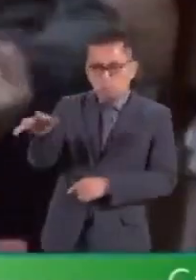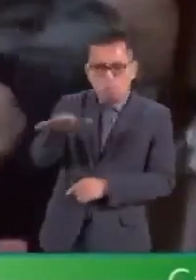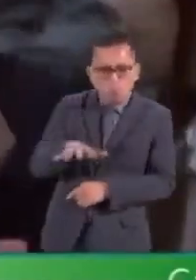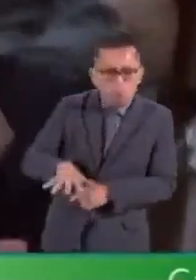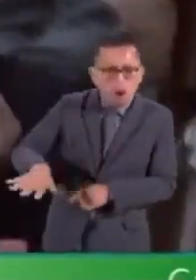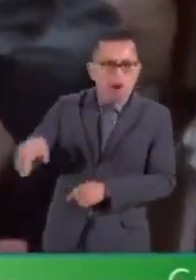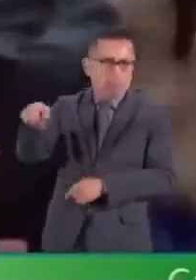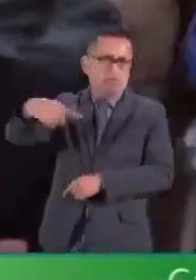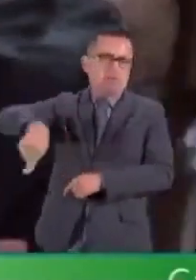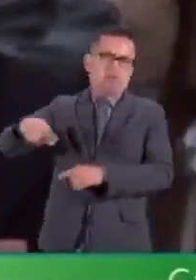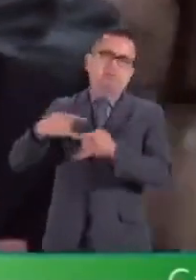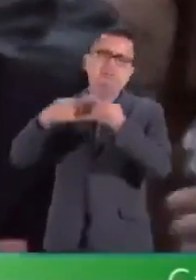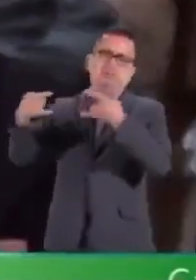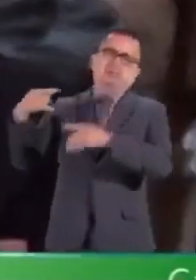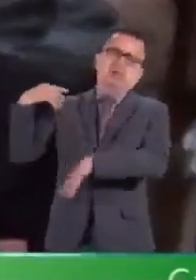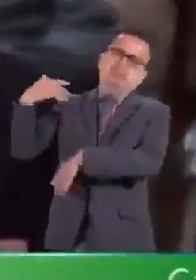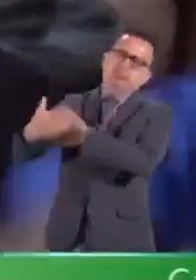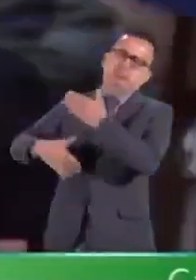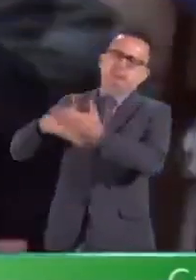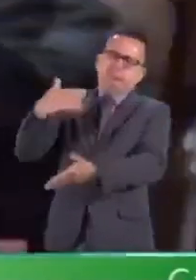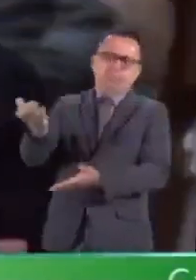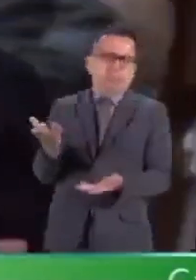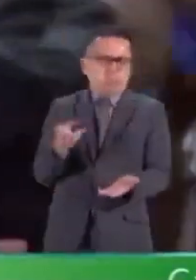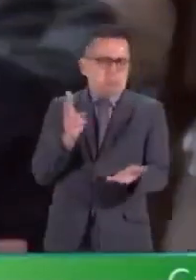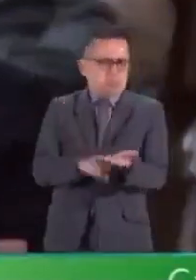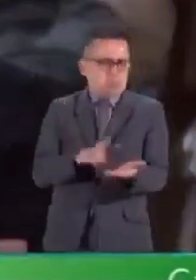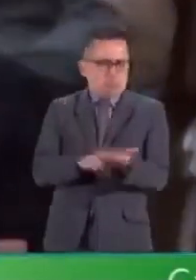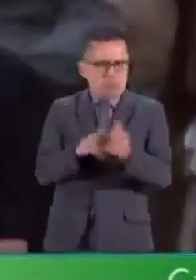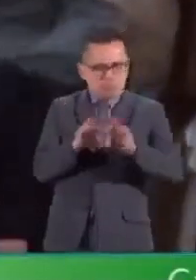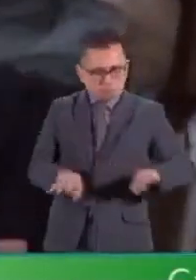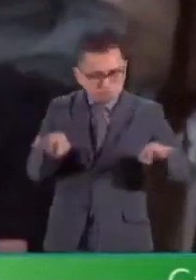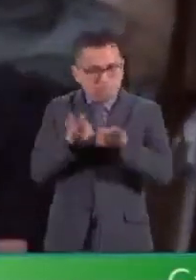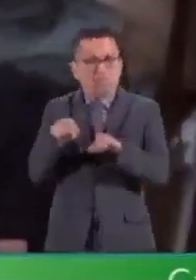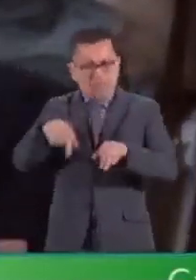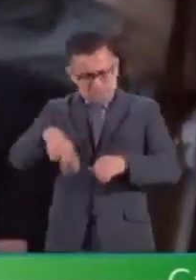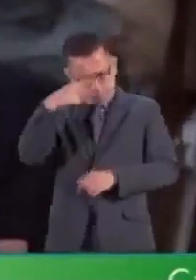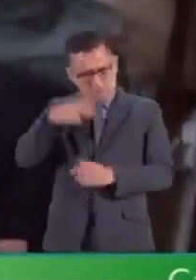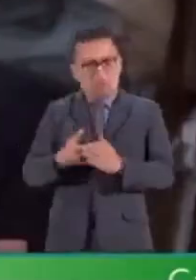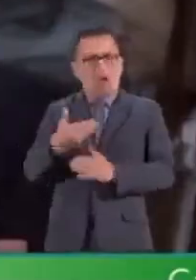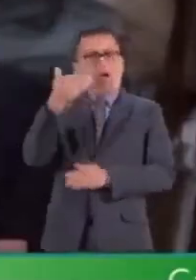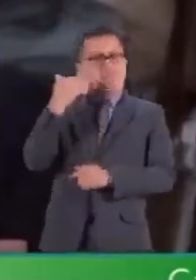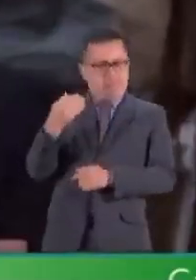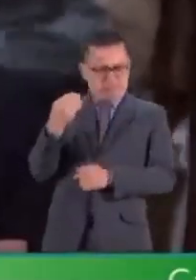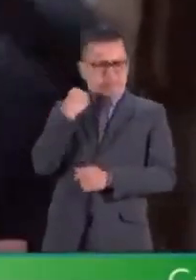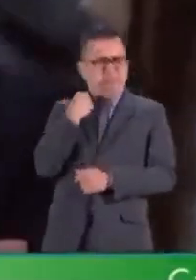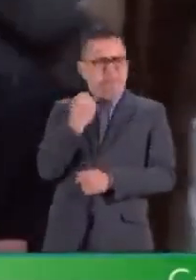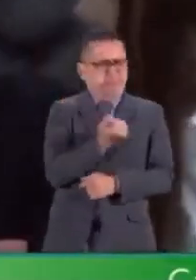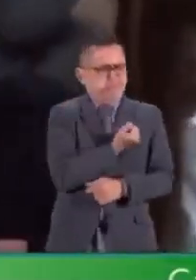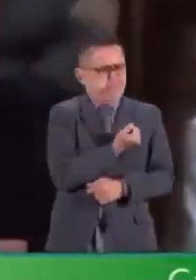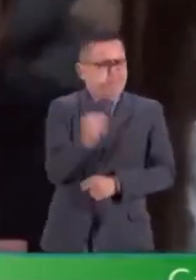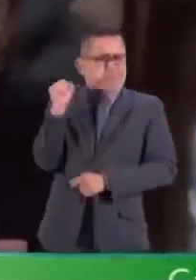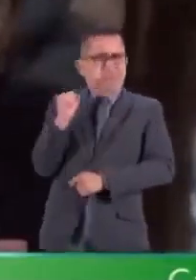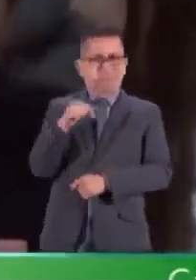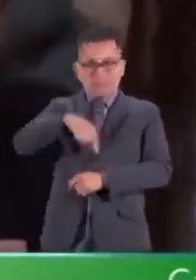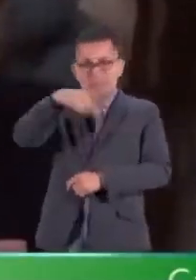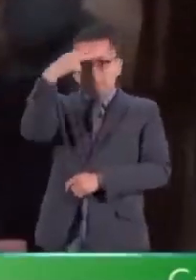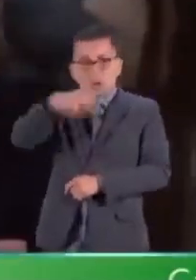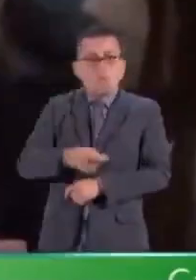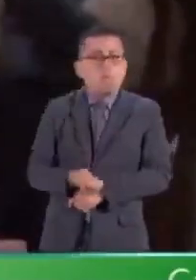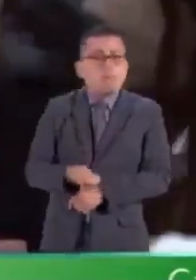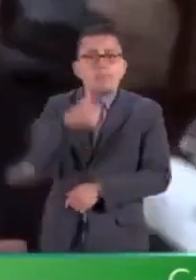grandes juristas como Rejón, porque aquí en México se acuñó el juicio de amparo.